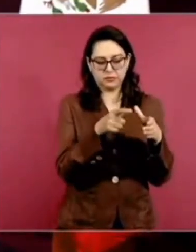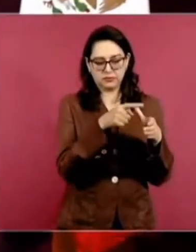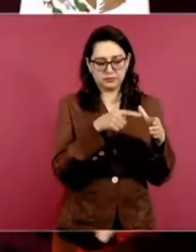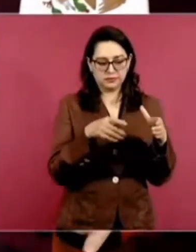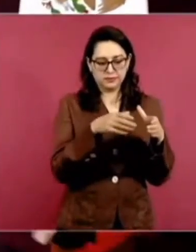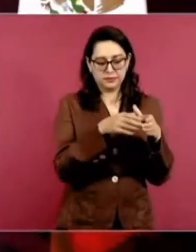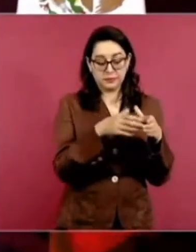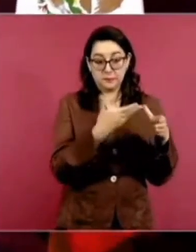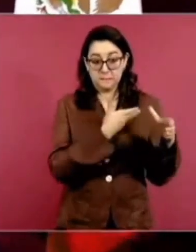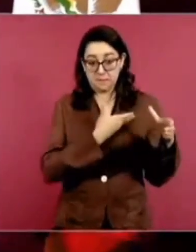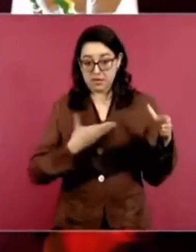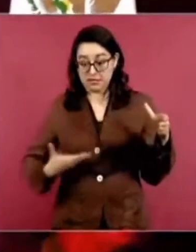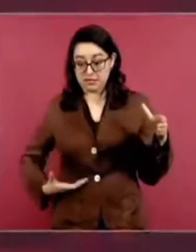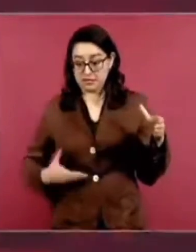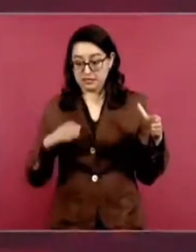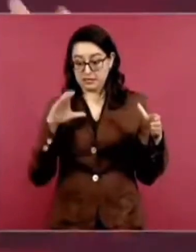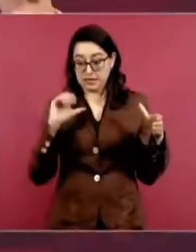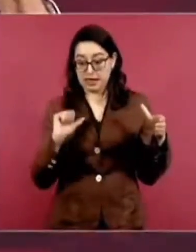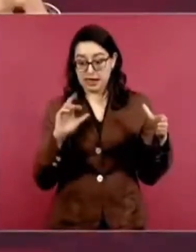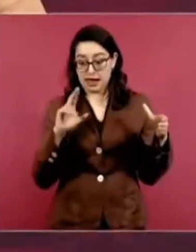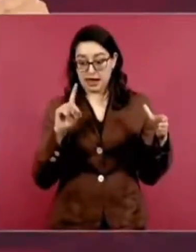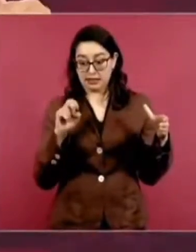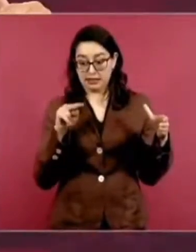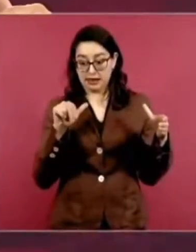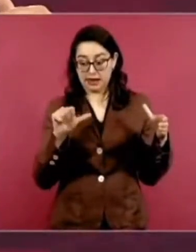y están en la mesa